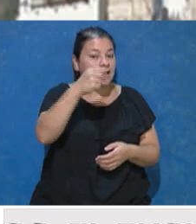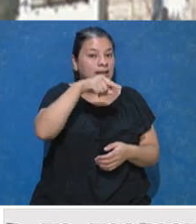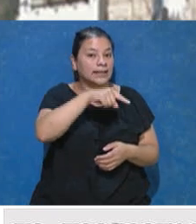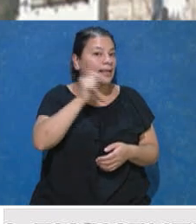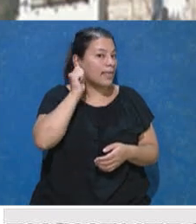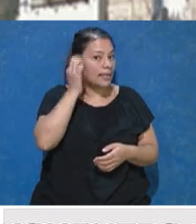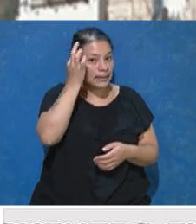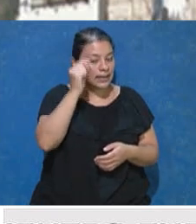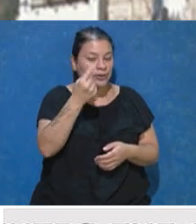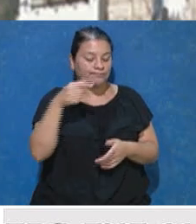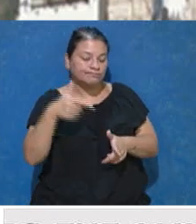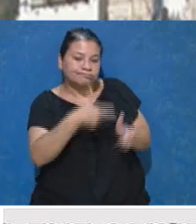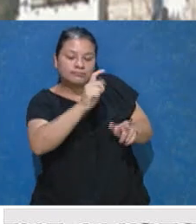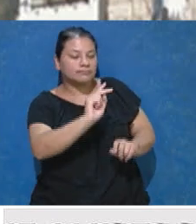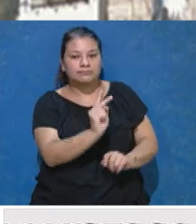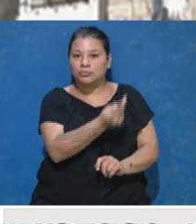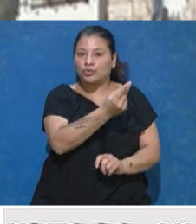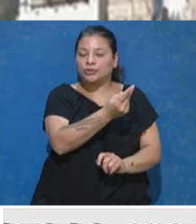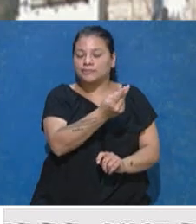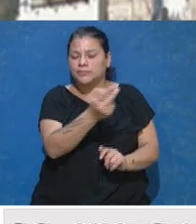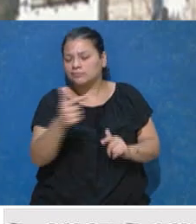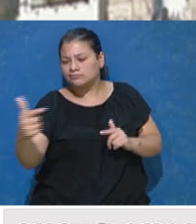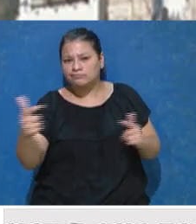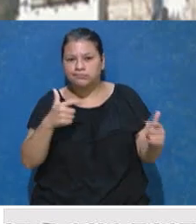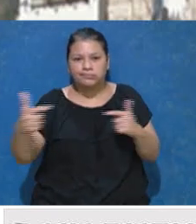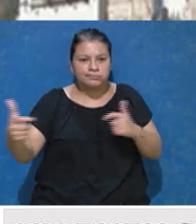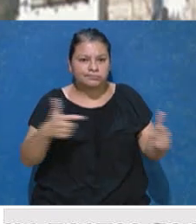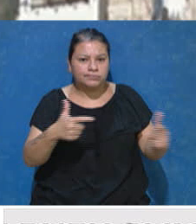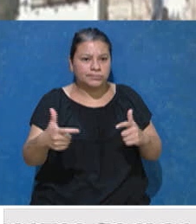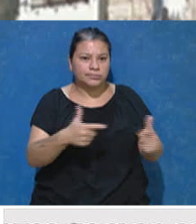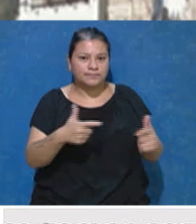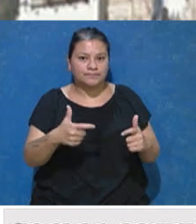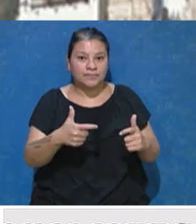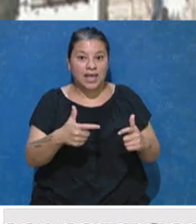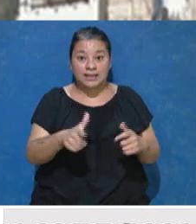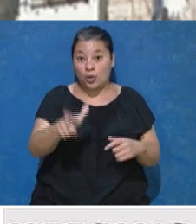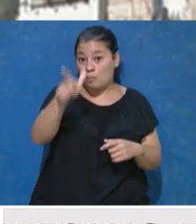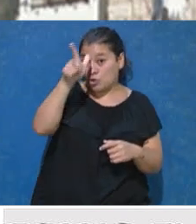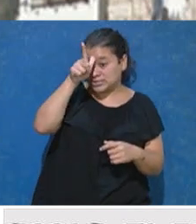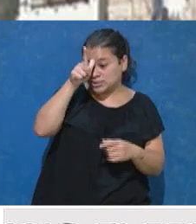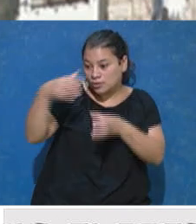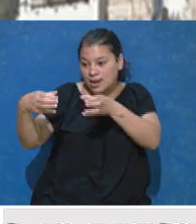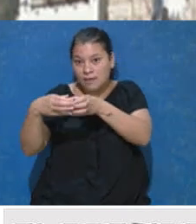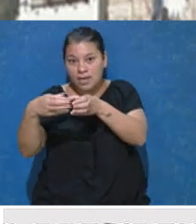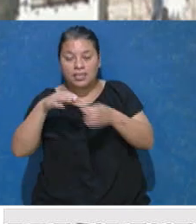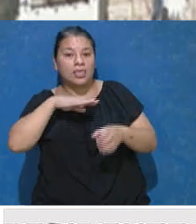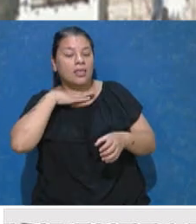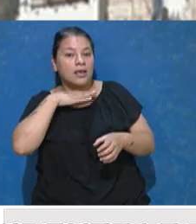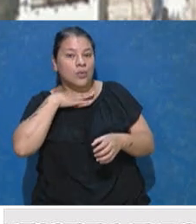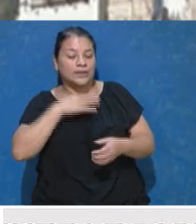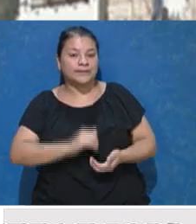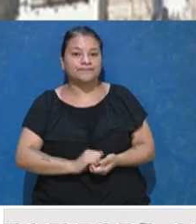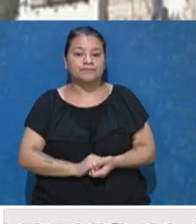asesinado en medio de un tiroteo que se produjo entre la banda y un efectivo de la policía federal la secuencia